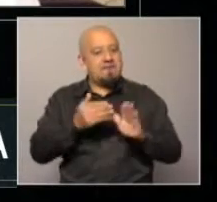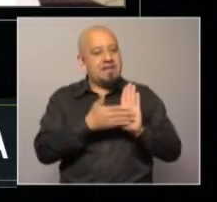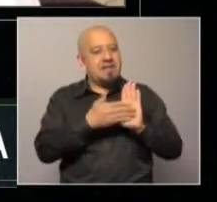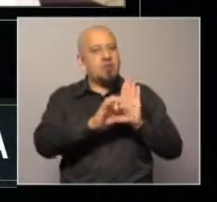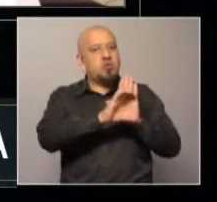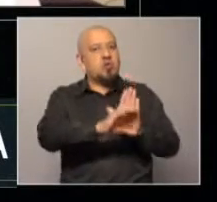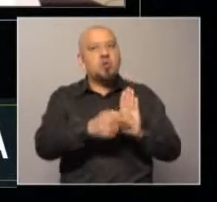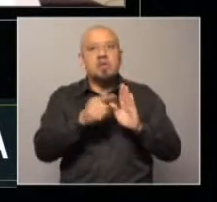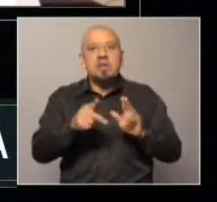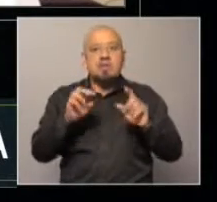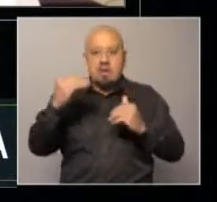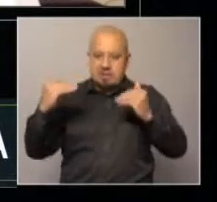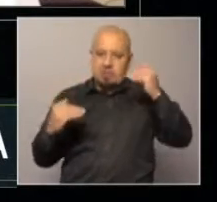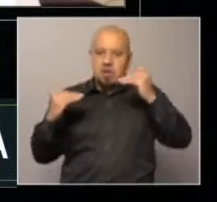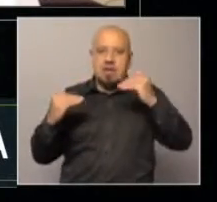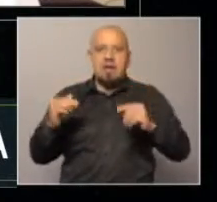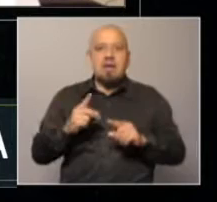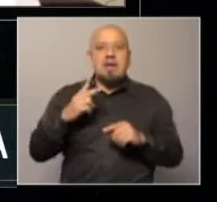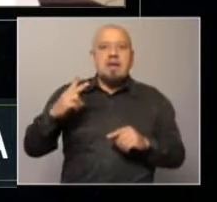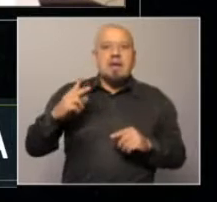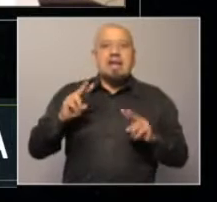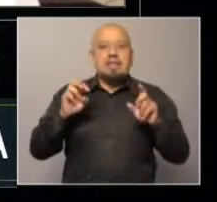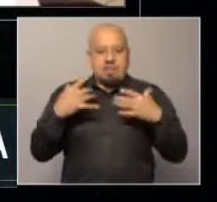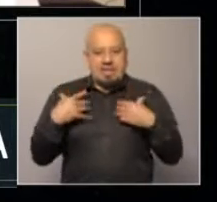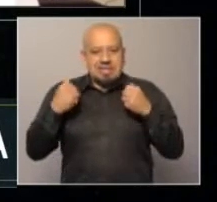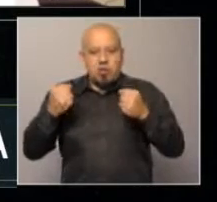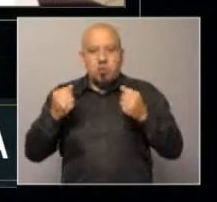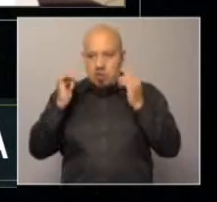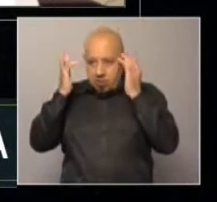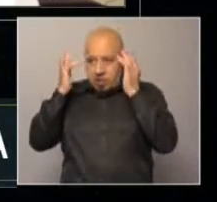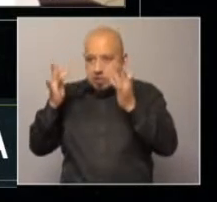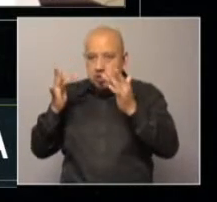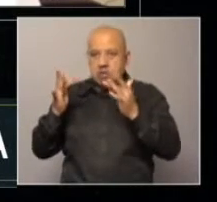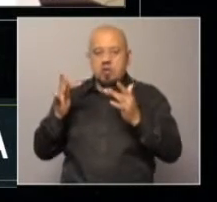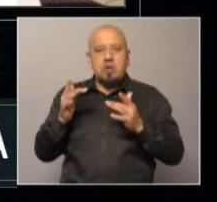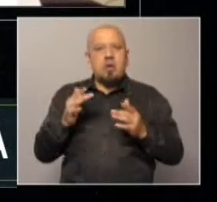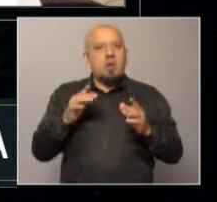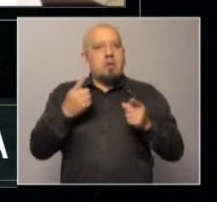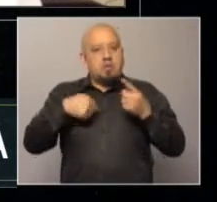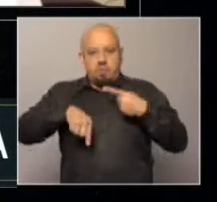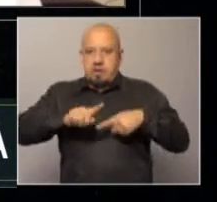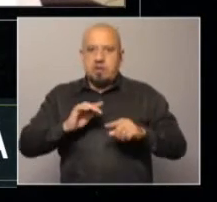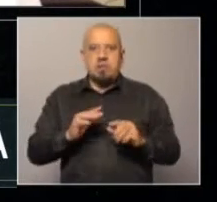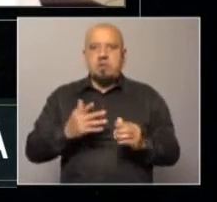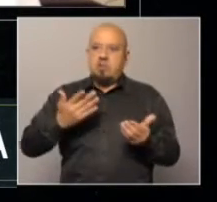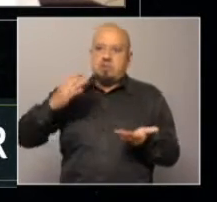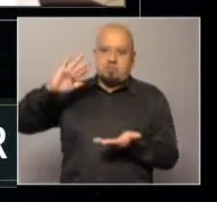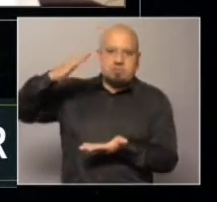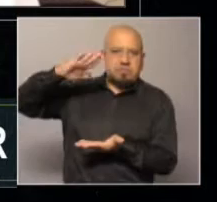algunos servicios elementales como la educación o la salud, sí lo que hizo fue reducir mucho